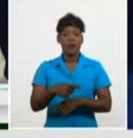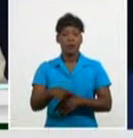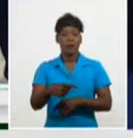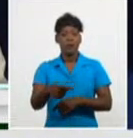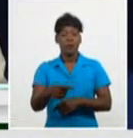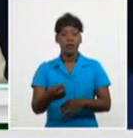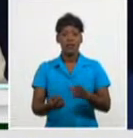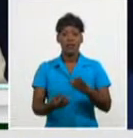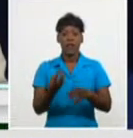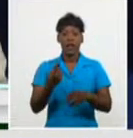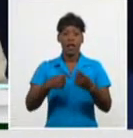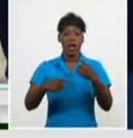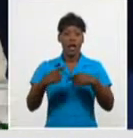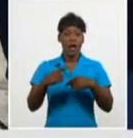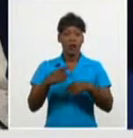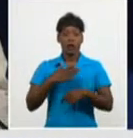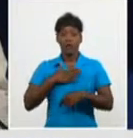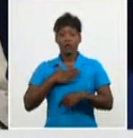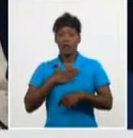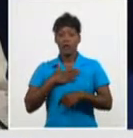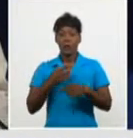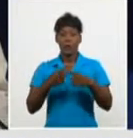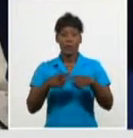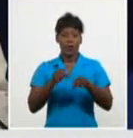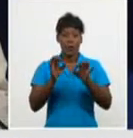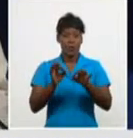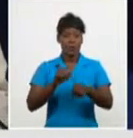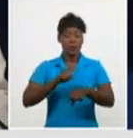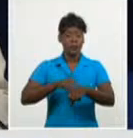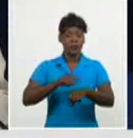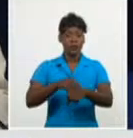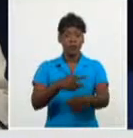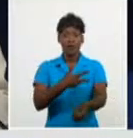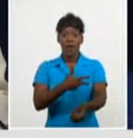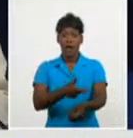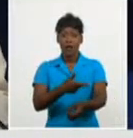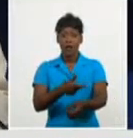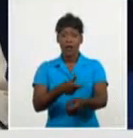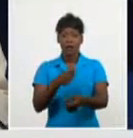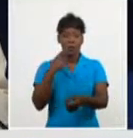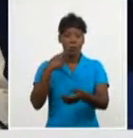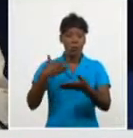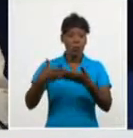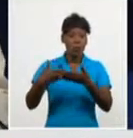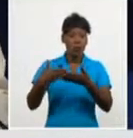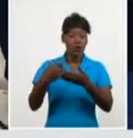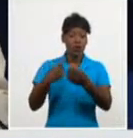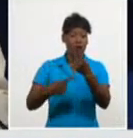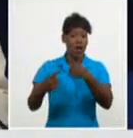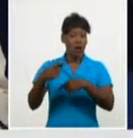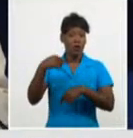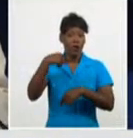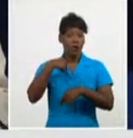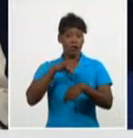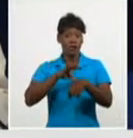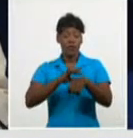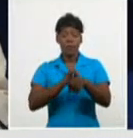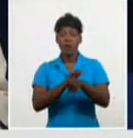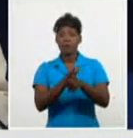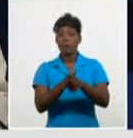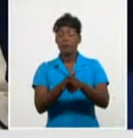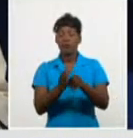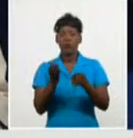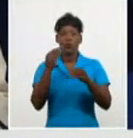el momento del diagnóstico, cuando todavía están transmitiendo la enfermedad o cuando están transmitiendo la enfermedad, no